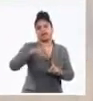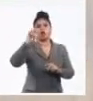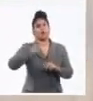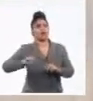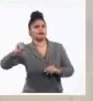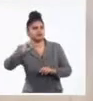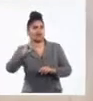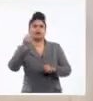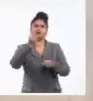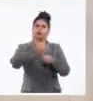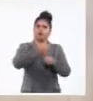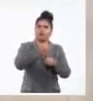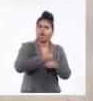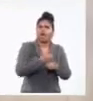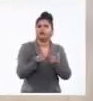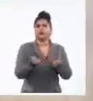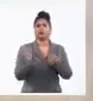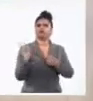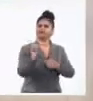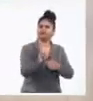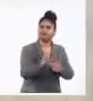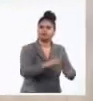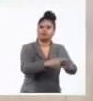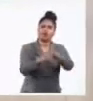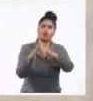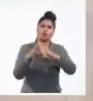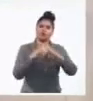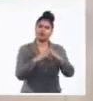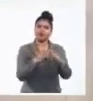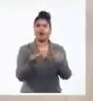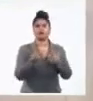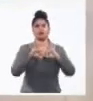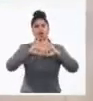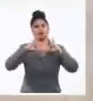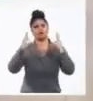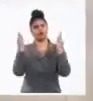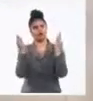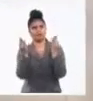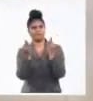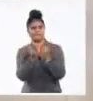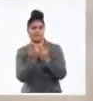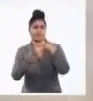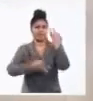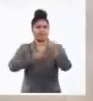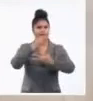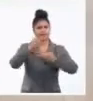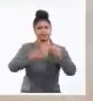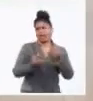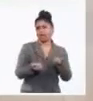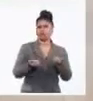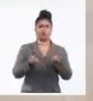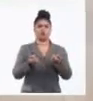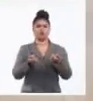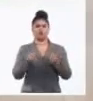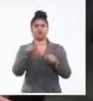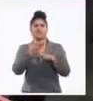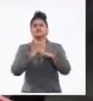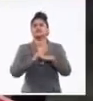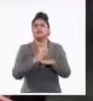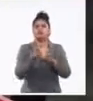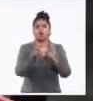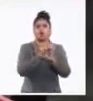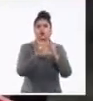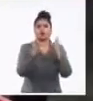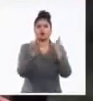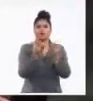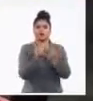organizadas en cuanto a llegar a cada barrio, a cada comunidad, a cada familia, explicando en qué consistía el código de la familia. Es